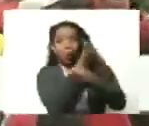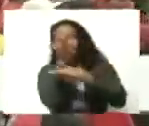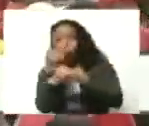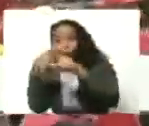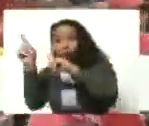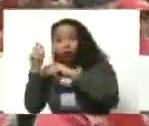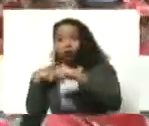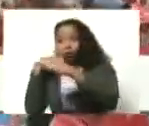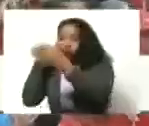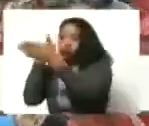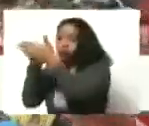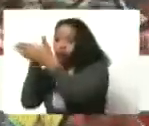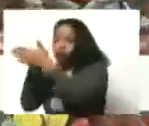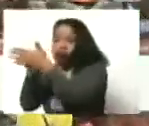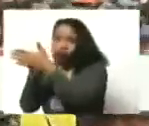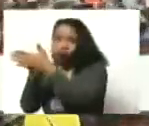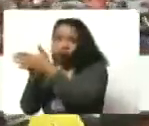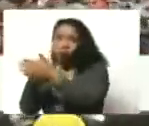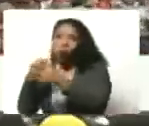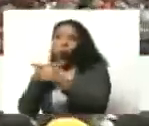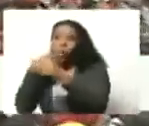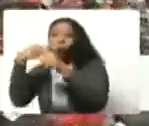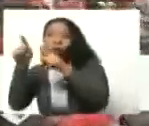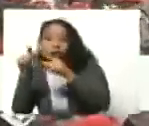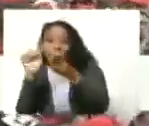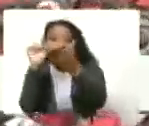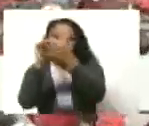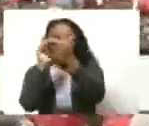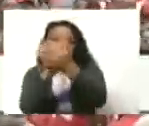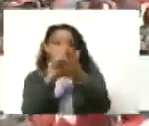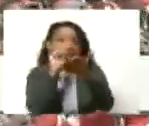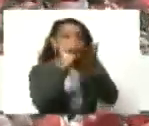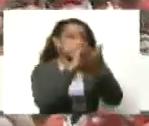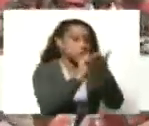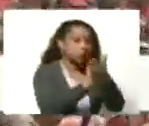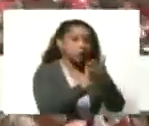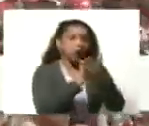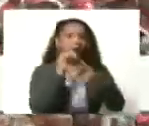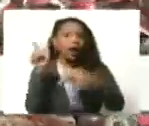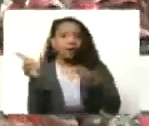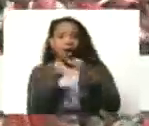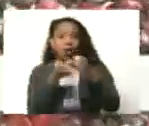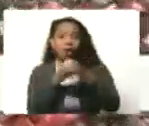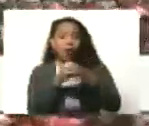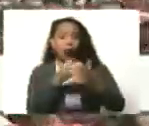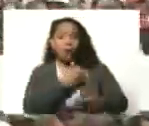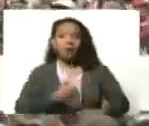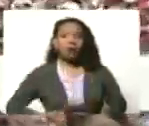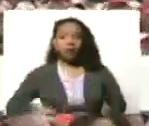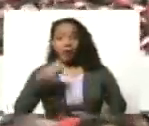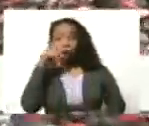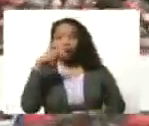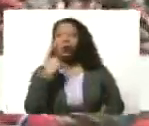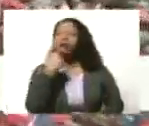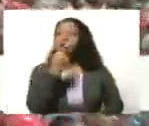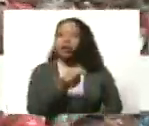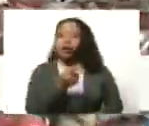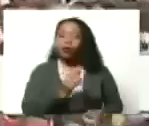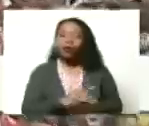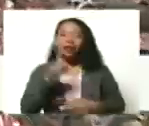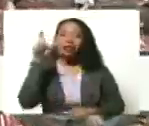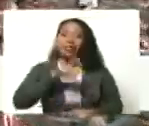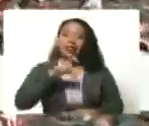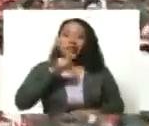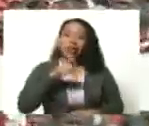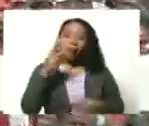otra. Voy y toco otra, ¿ves? Pero nosotros estamos... Eso es el partido que el presidente Nicolás Maduro dijo que